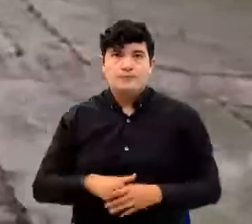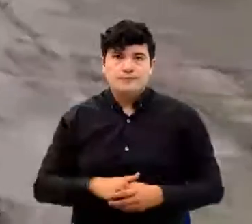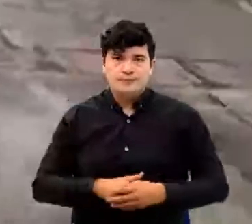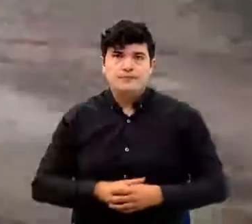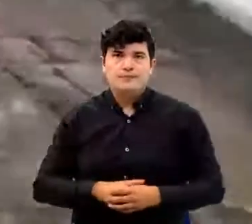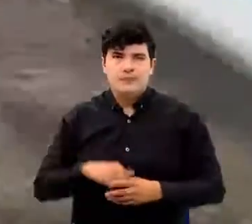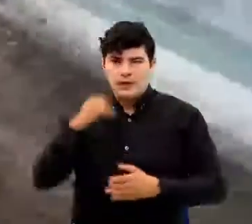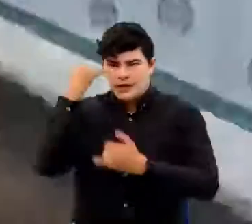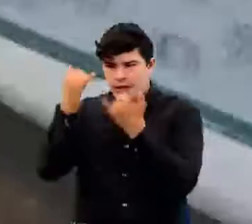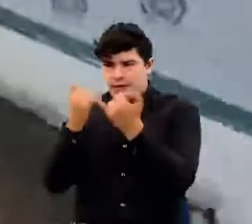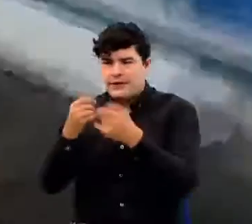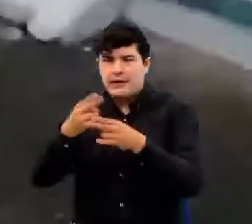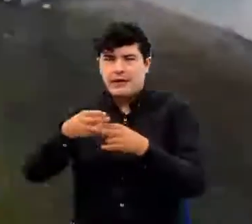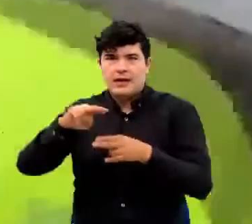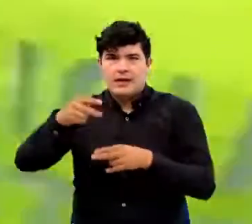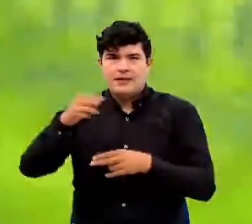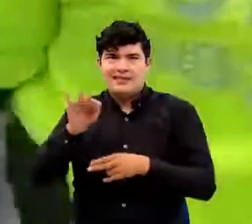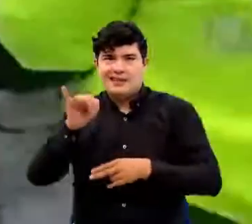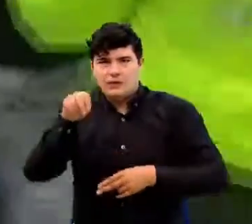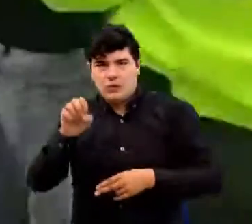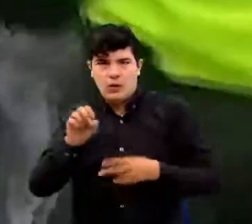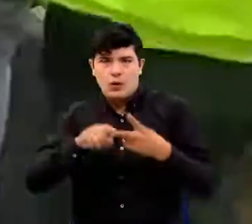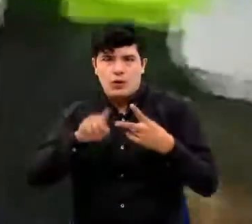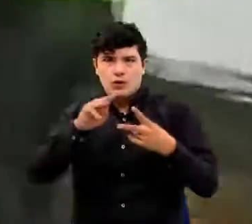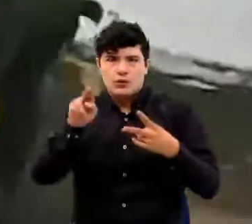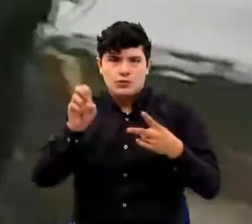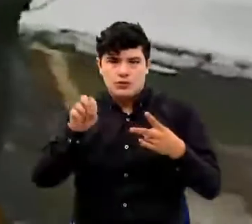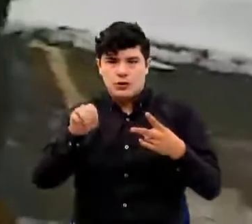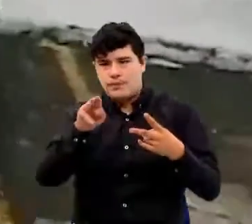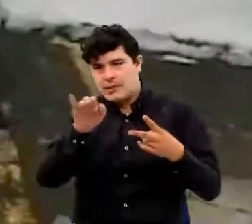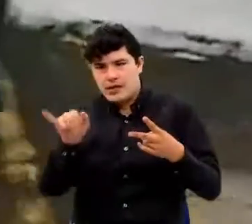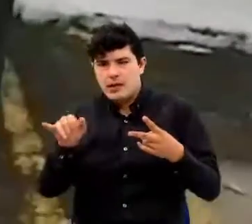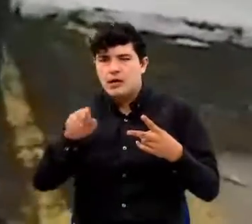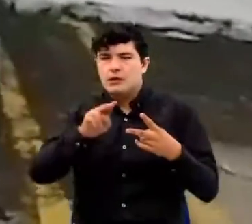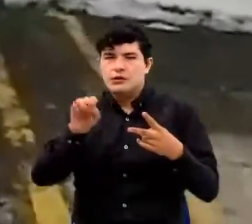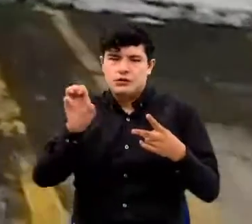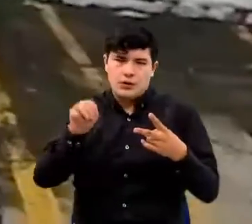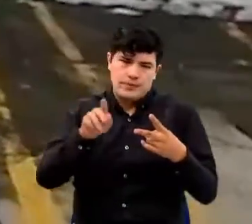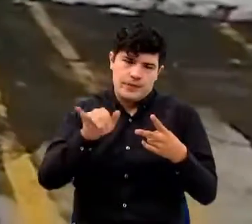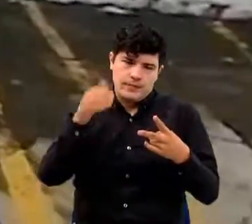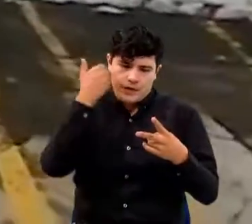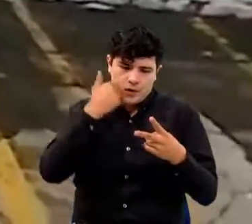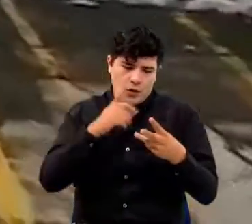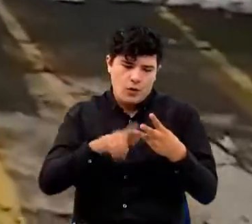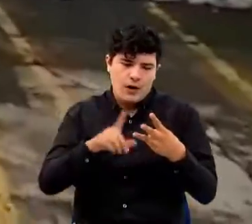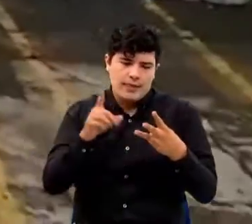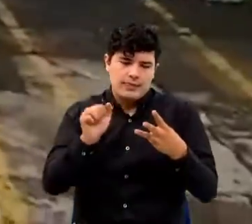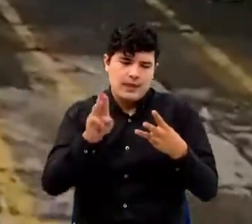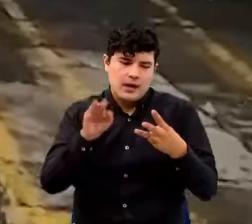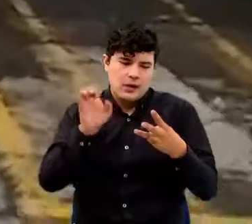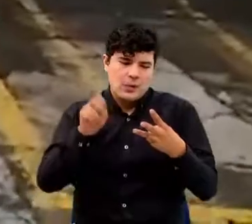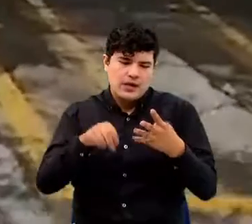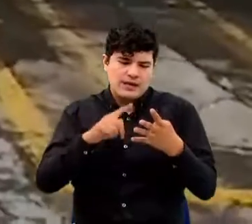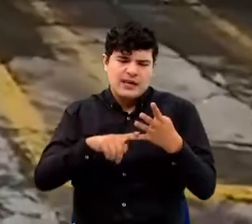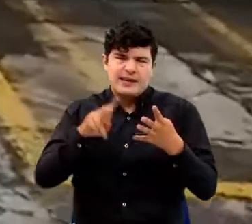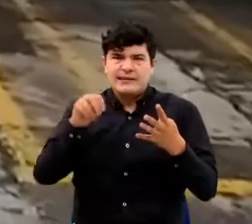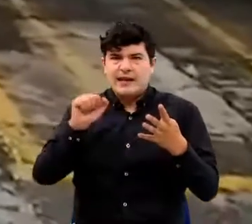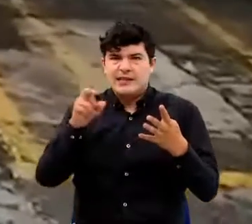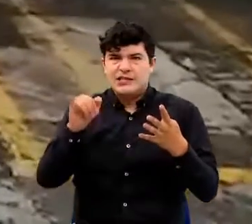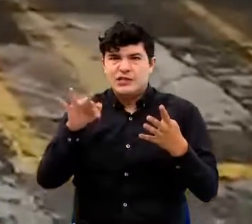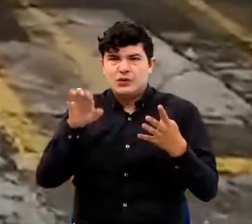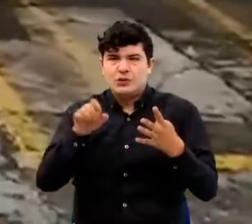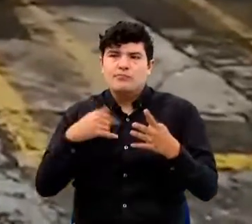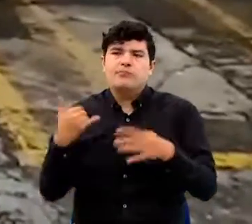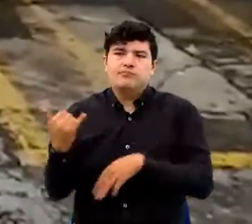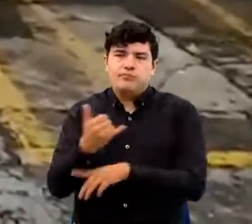identificados con los alias de Tito, Zombie, Zombie Menor, Ronaldo, Juanchito y Darwin, quienes empleaban la modalidad de